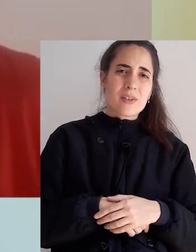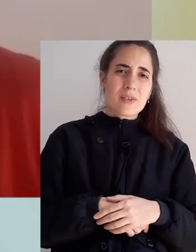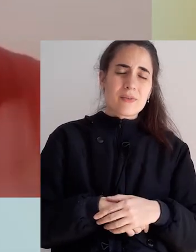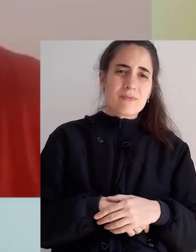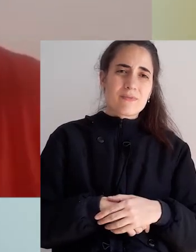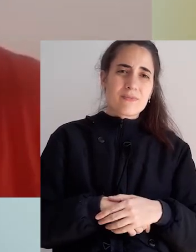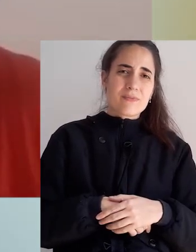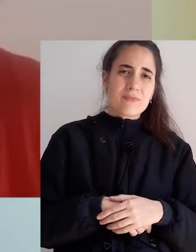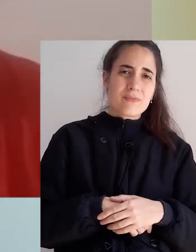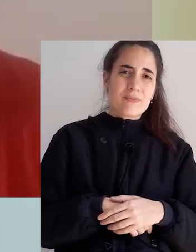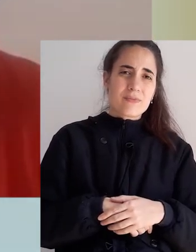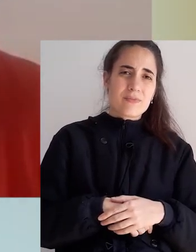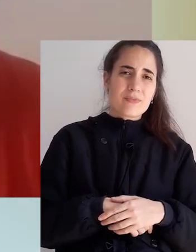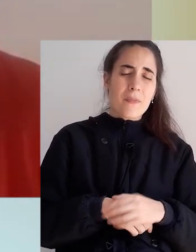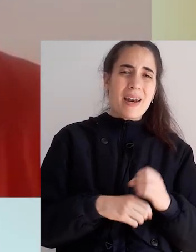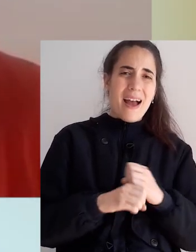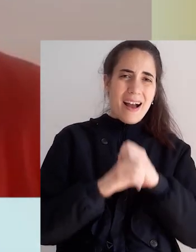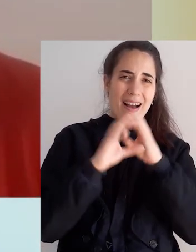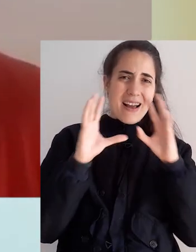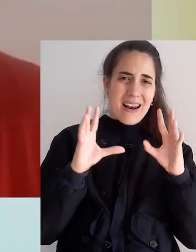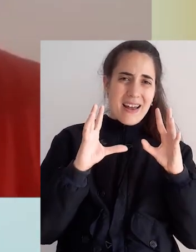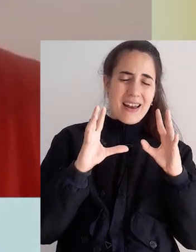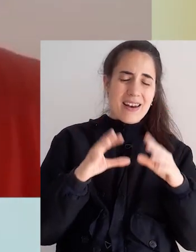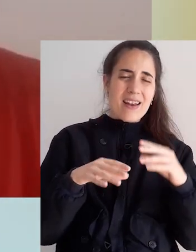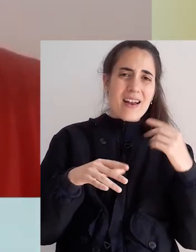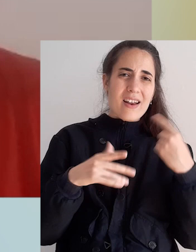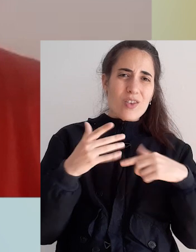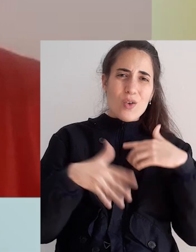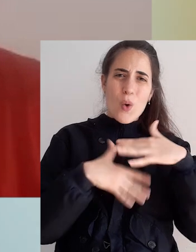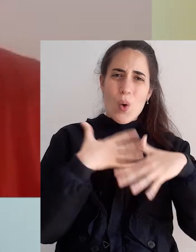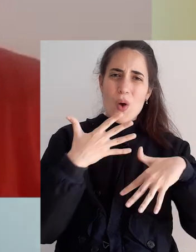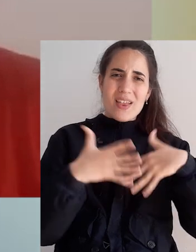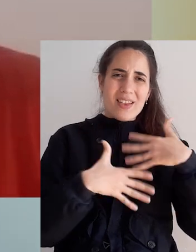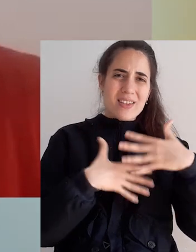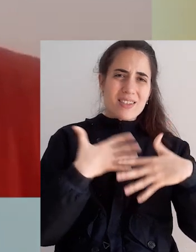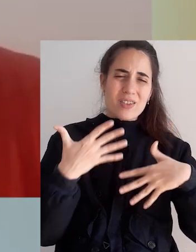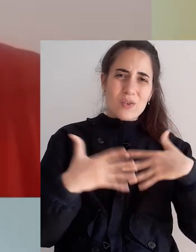Entonces, habiendo gente de todos los bloques,